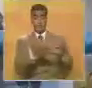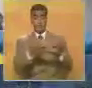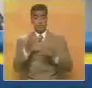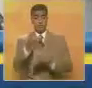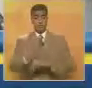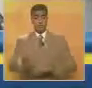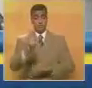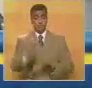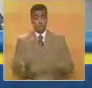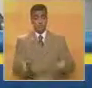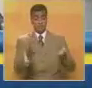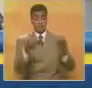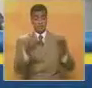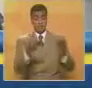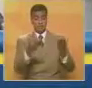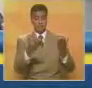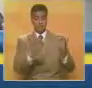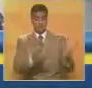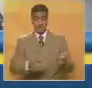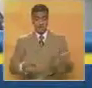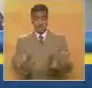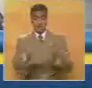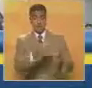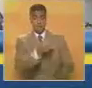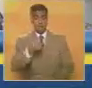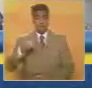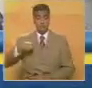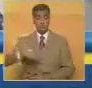usuarios para hacer un levantamiento de campo y vamos a tener